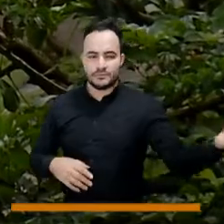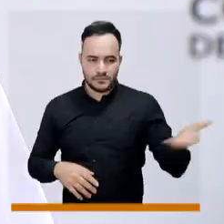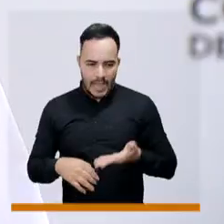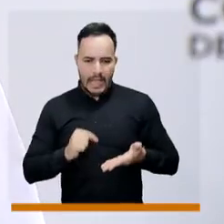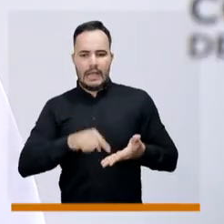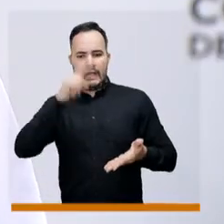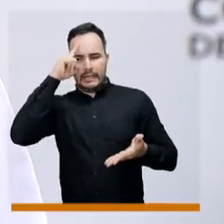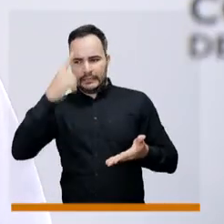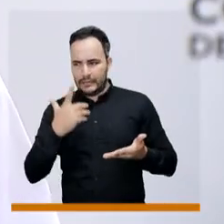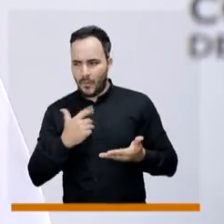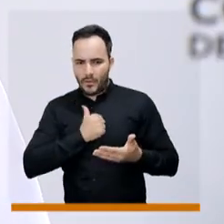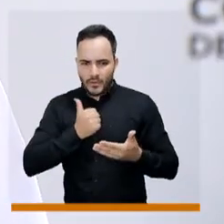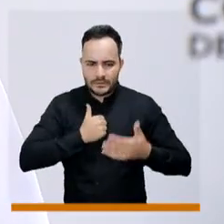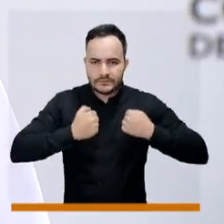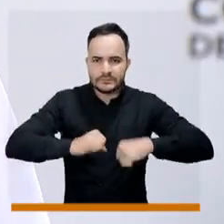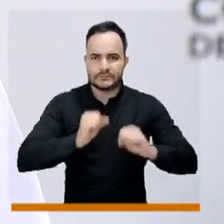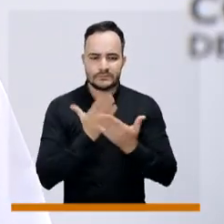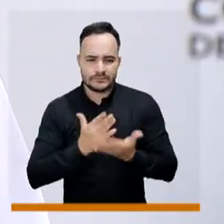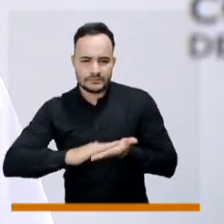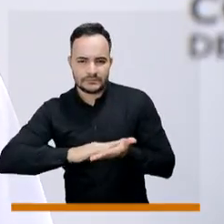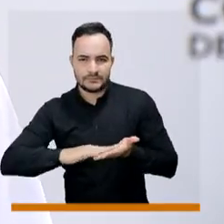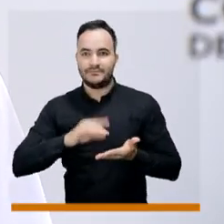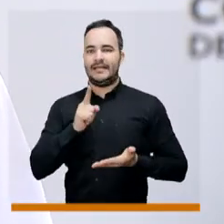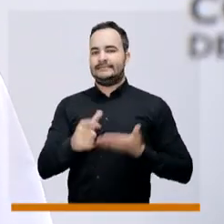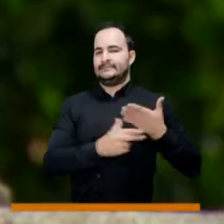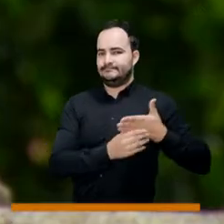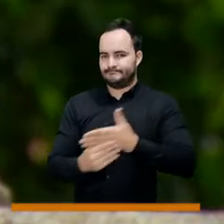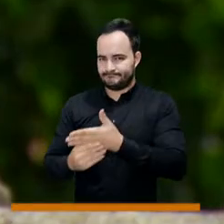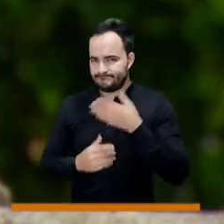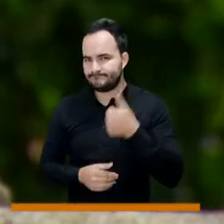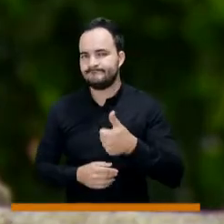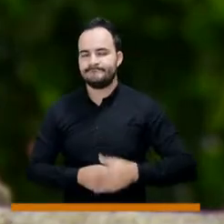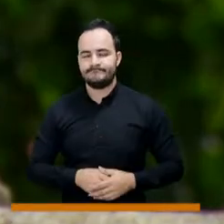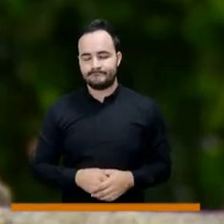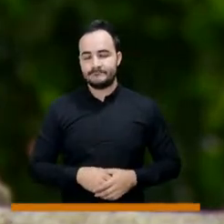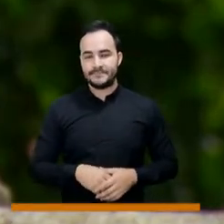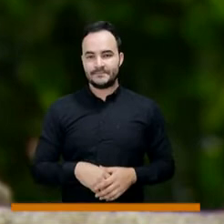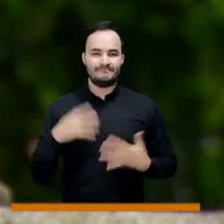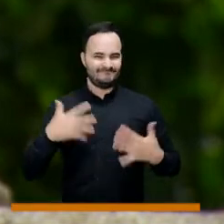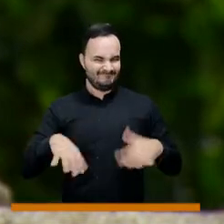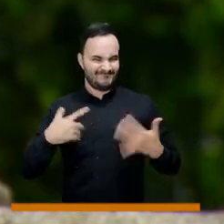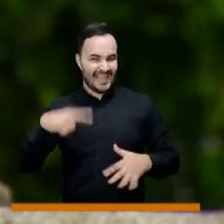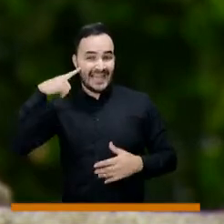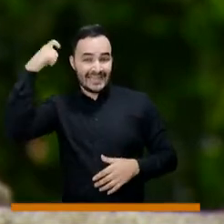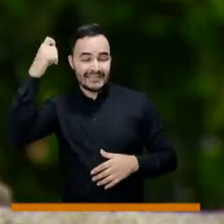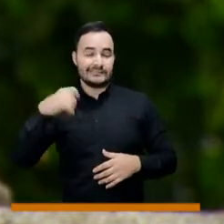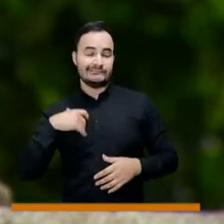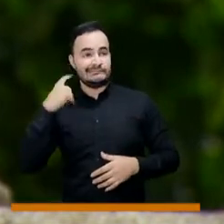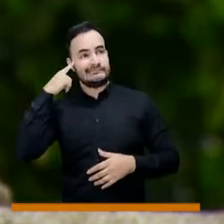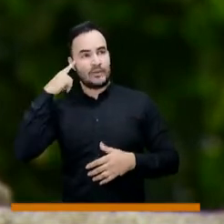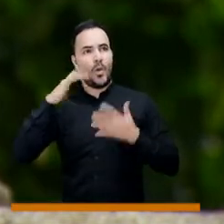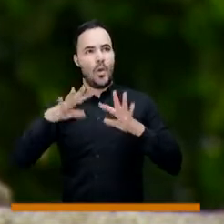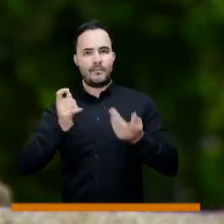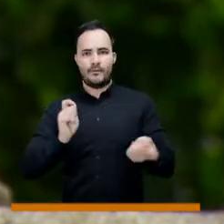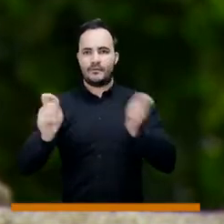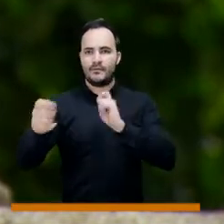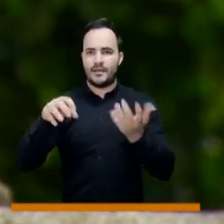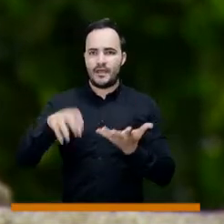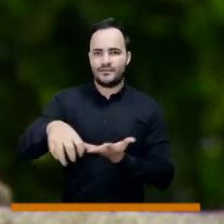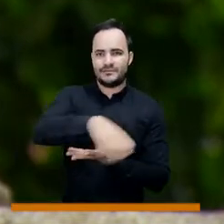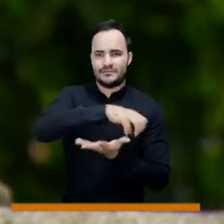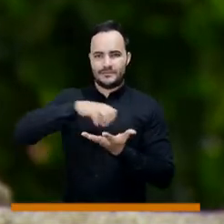se sientan filiados y resuelvan de manera real problemas. El reto es poder crear un ecosistema